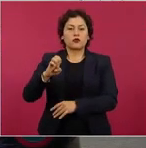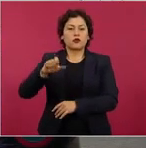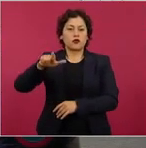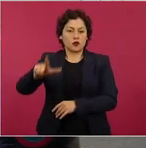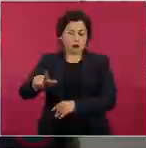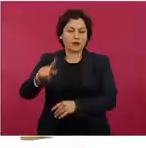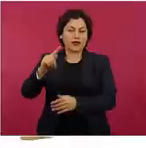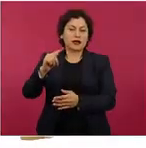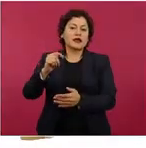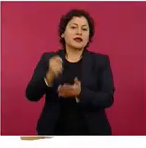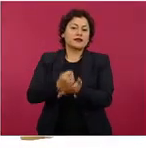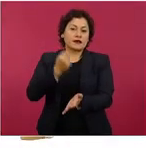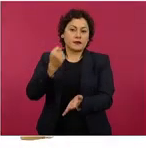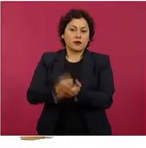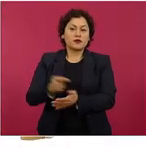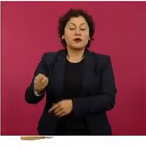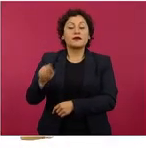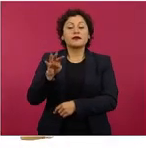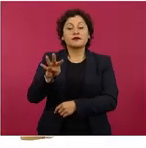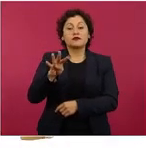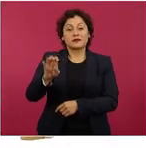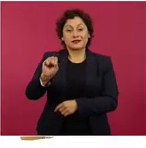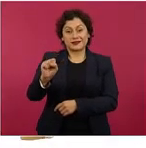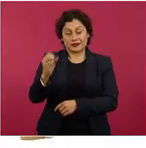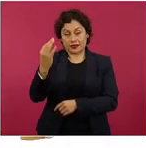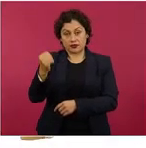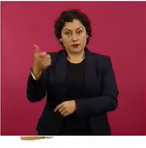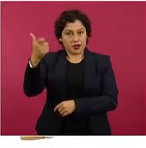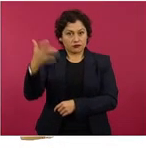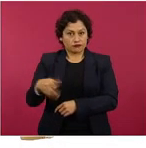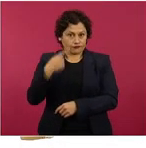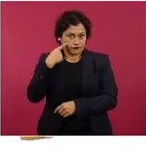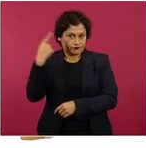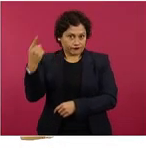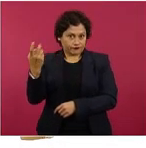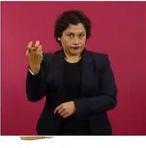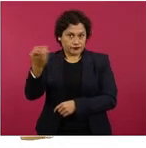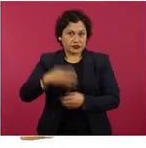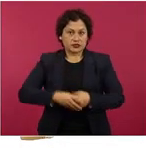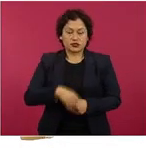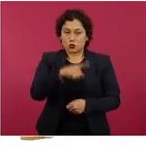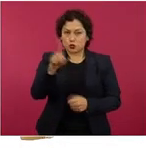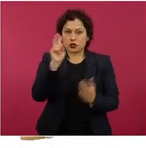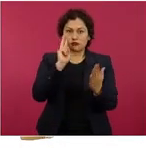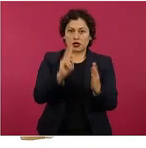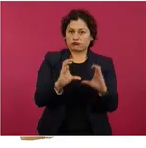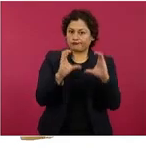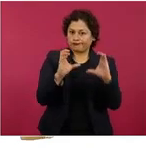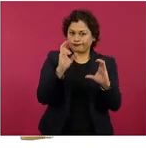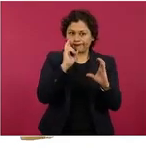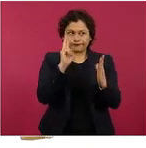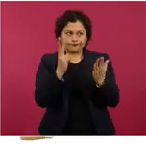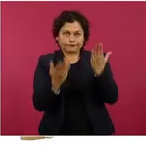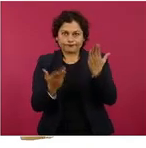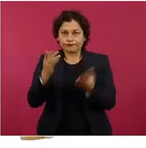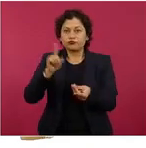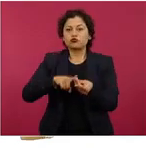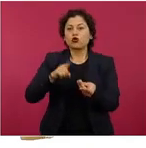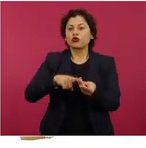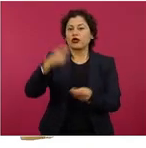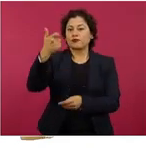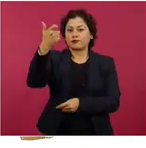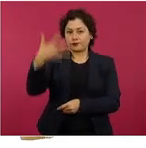Tamaulipas, 19.69. Esto es para que lo tengamos como un referente de precios bajos en el país y así